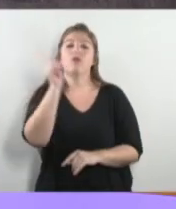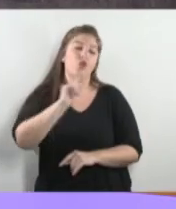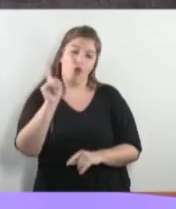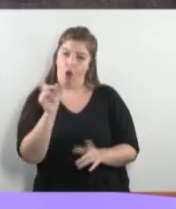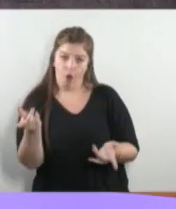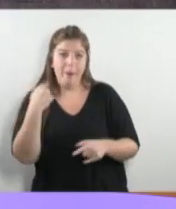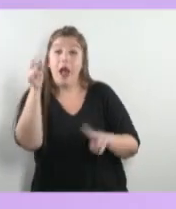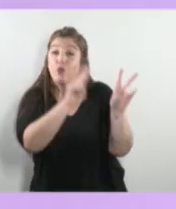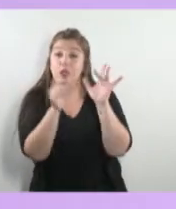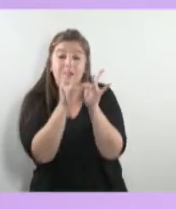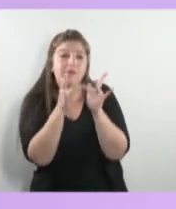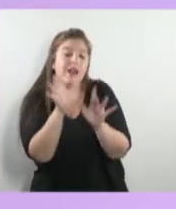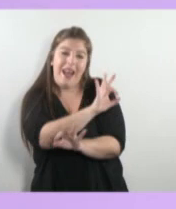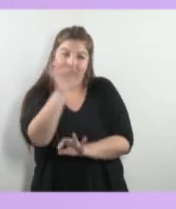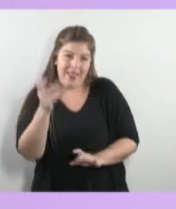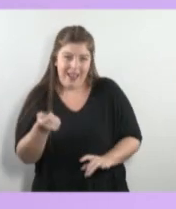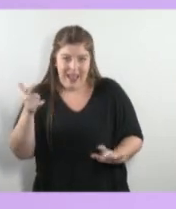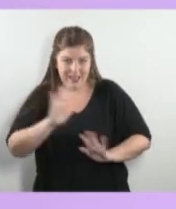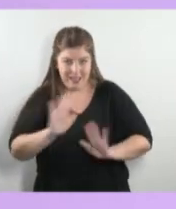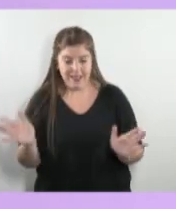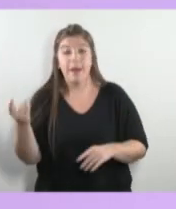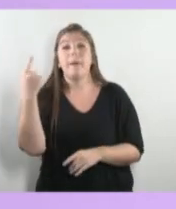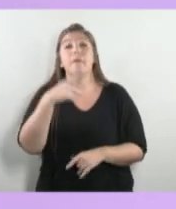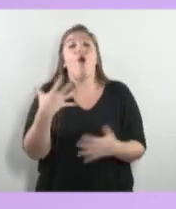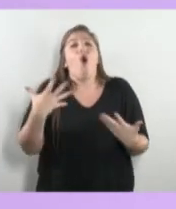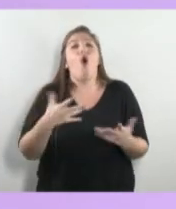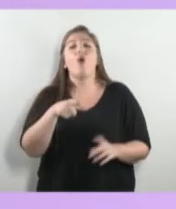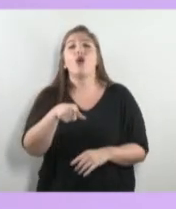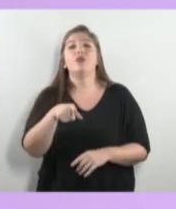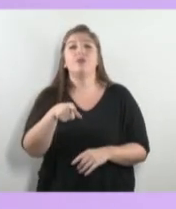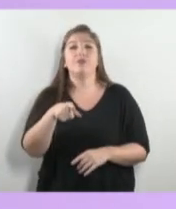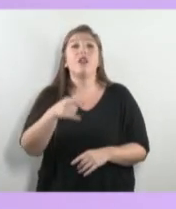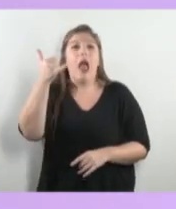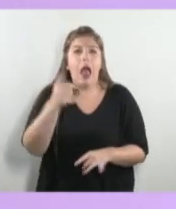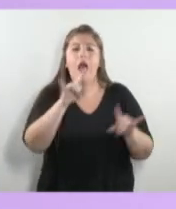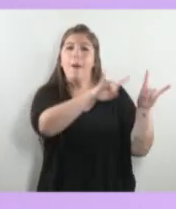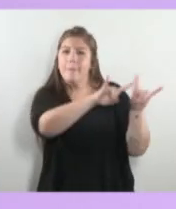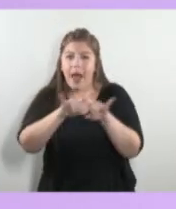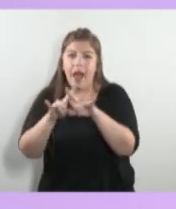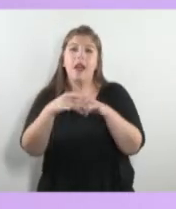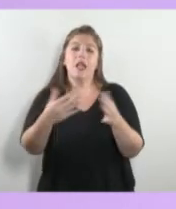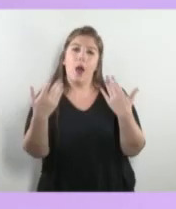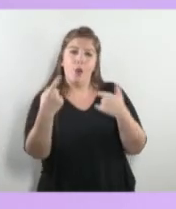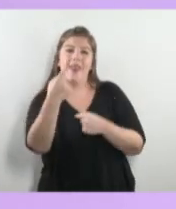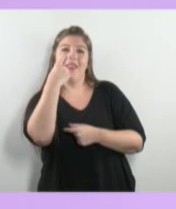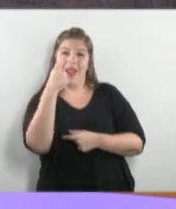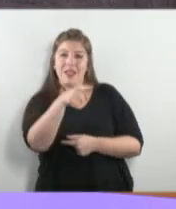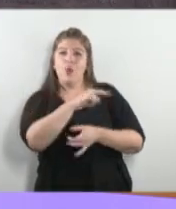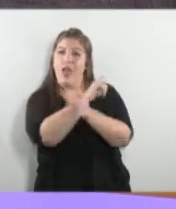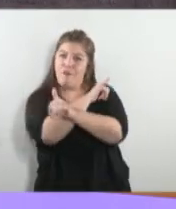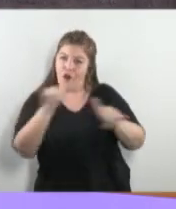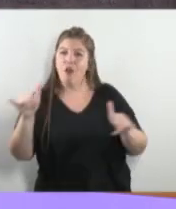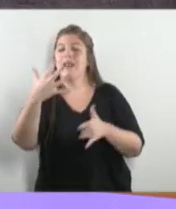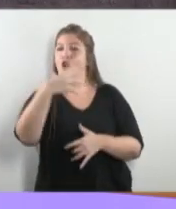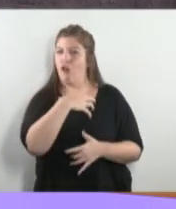Nada. Casi. Sí, obvio. Obviamente, digo, ¿no? Hay páginas que uno puede reconocer que tienen con más información confianza,